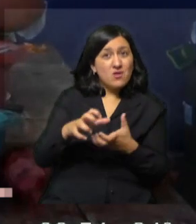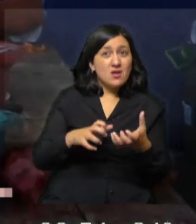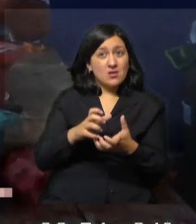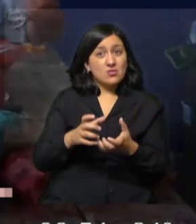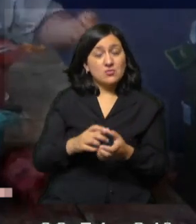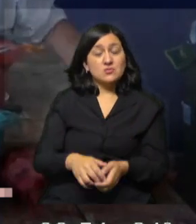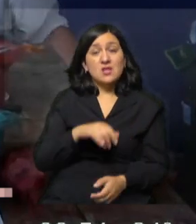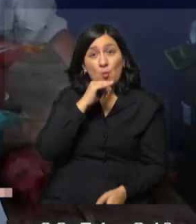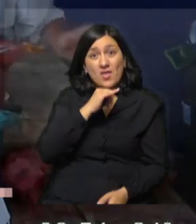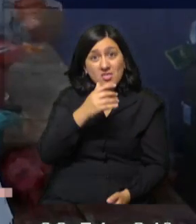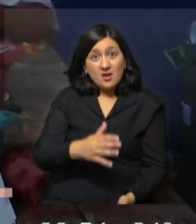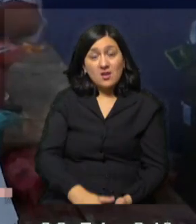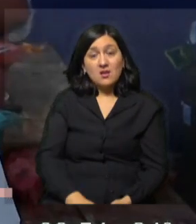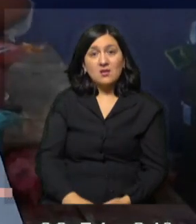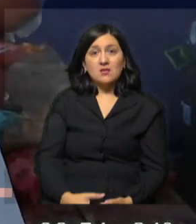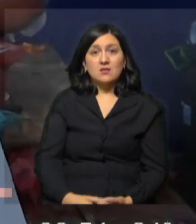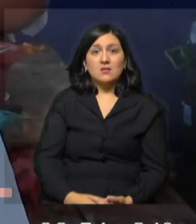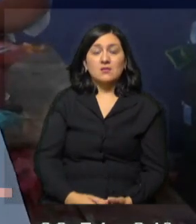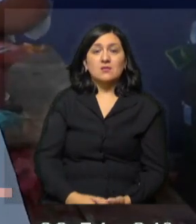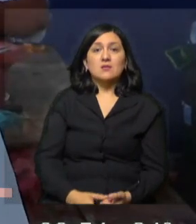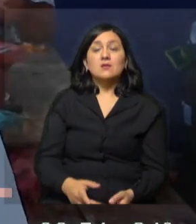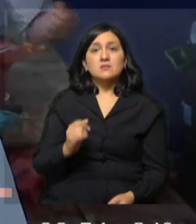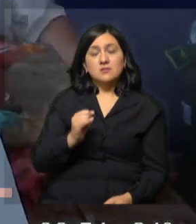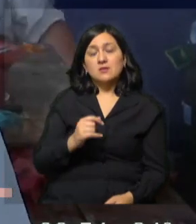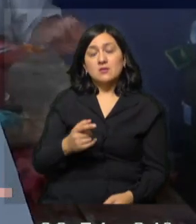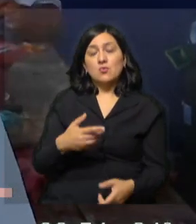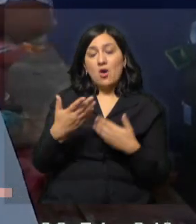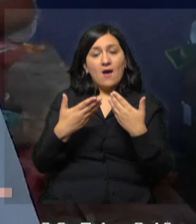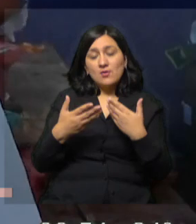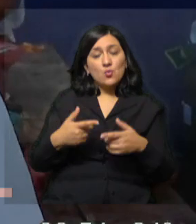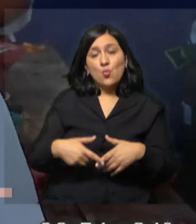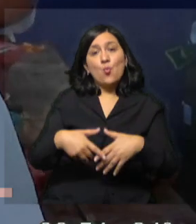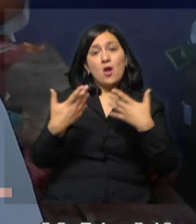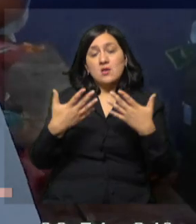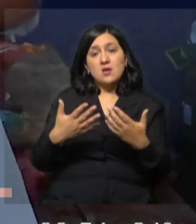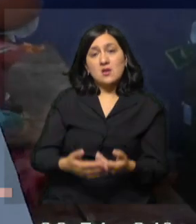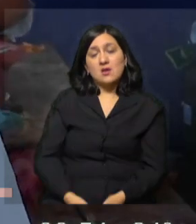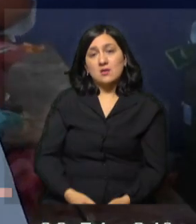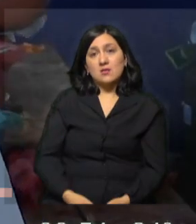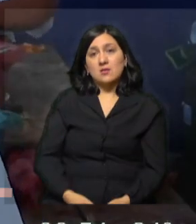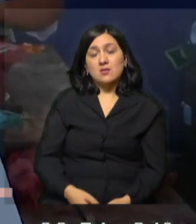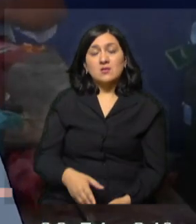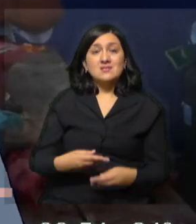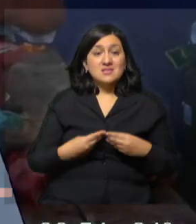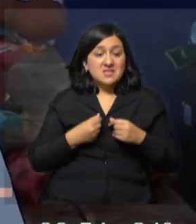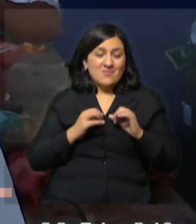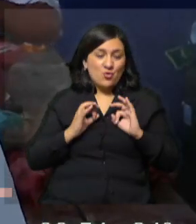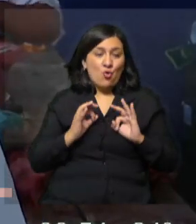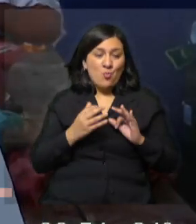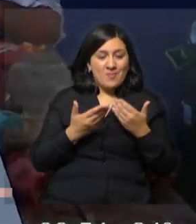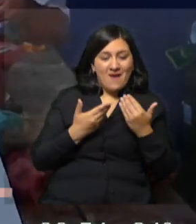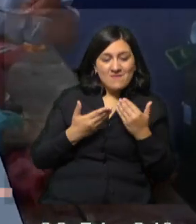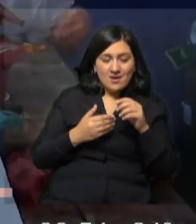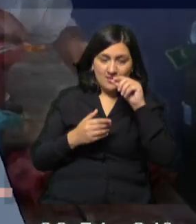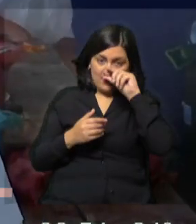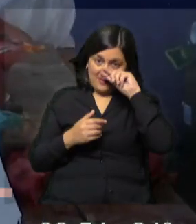los comenta contigo también, ¿no? No, los comenta con cualquier compañero que se sientan, que tengan más afinidad, que les